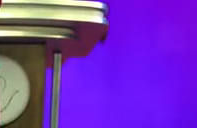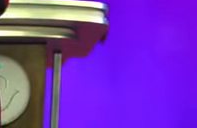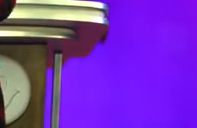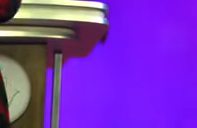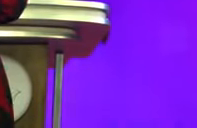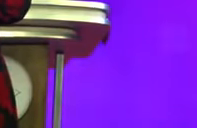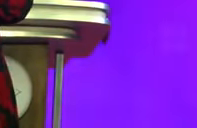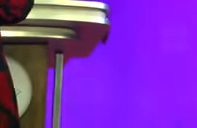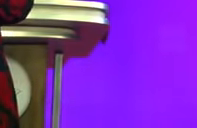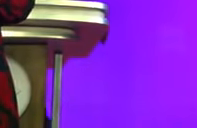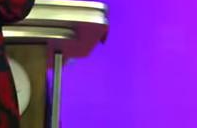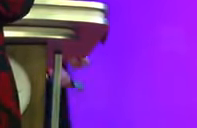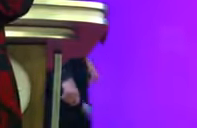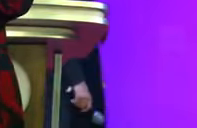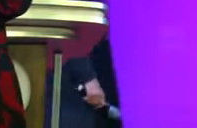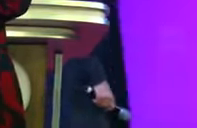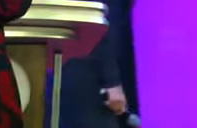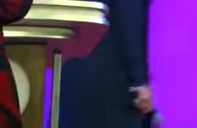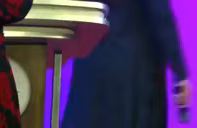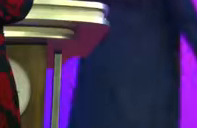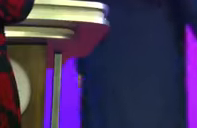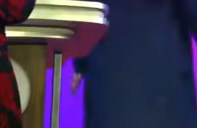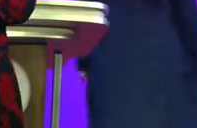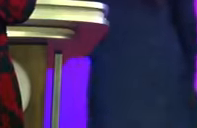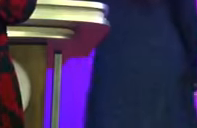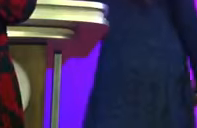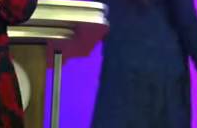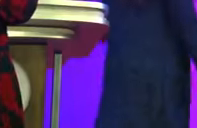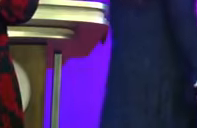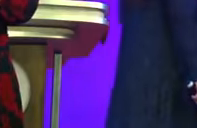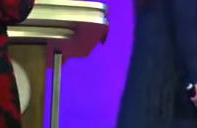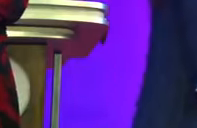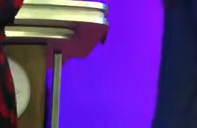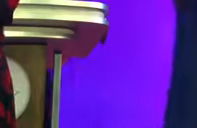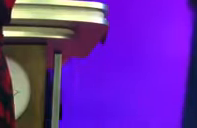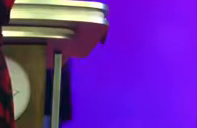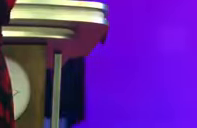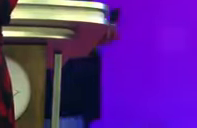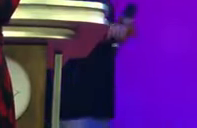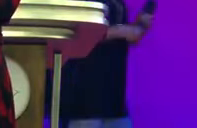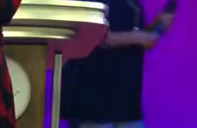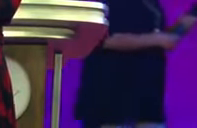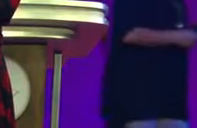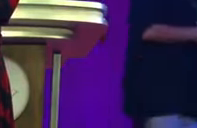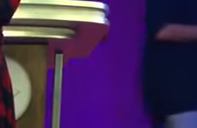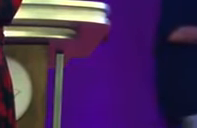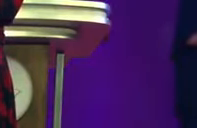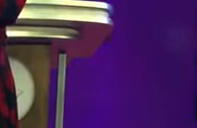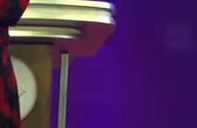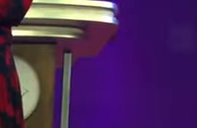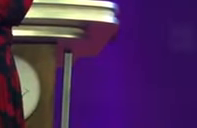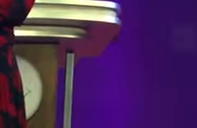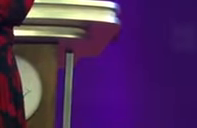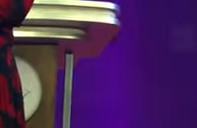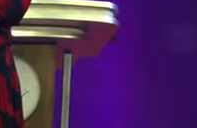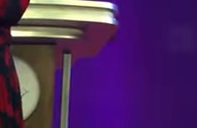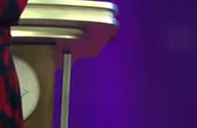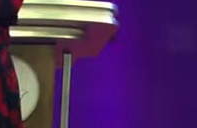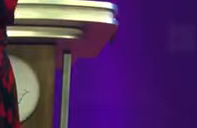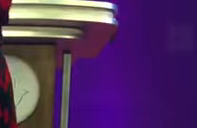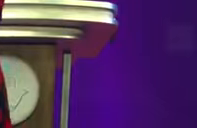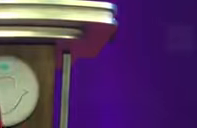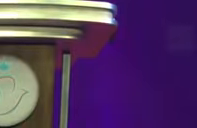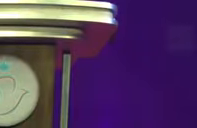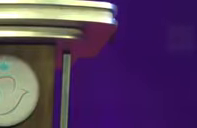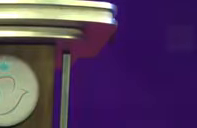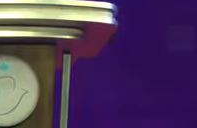casa. Los que van a quedar para la boda, pues se quedan en sus puestecitos para verla. Pero van a ir saliendo, por